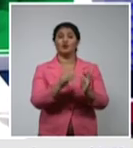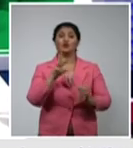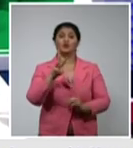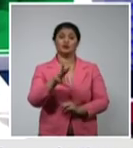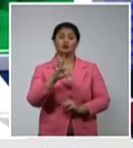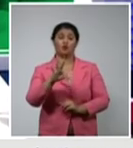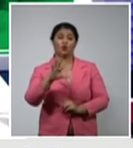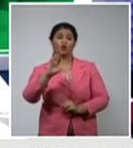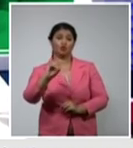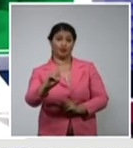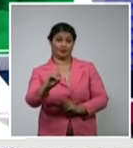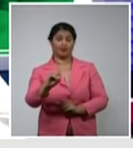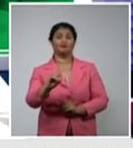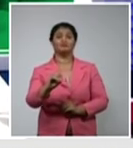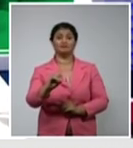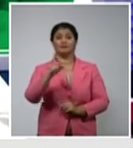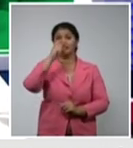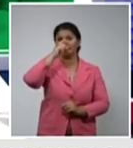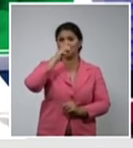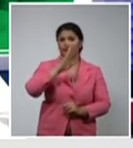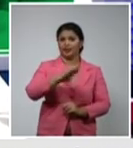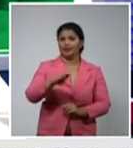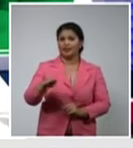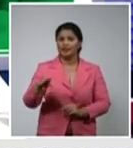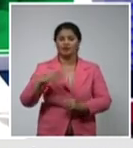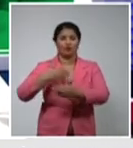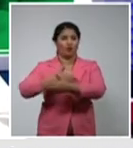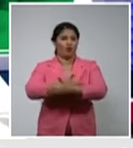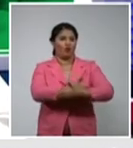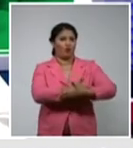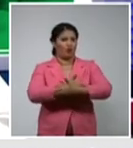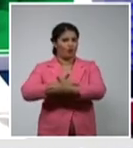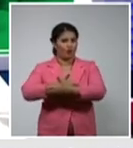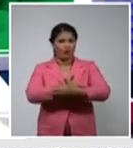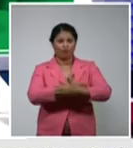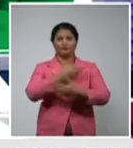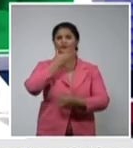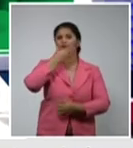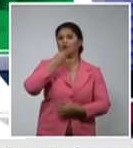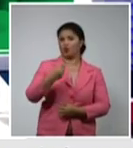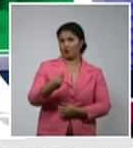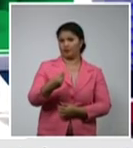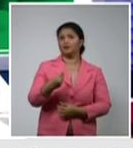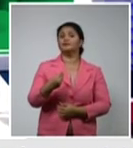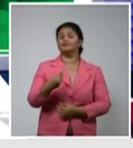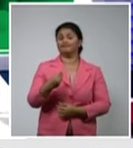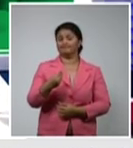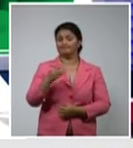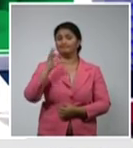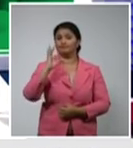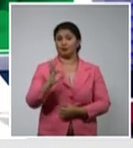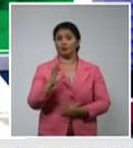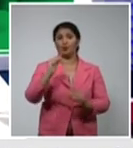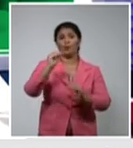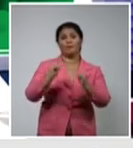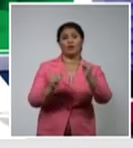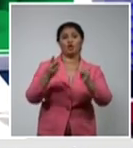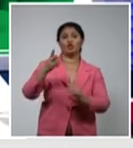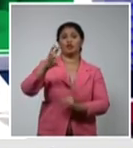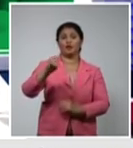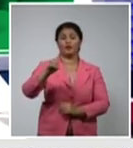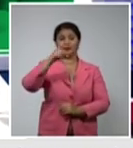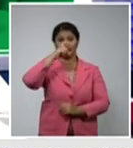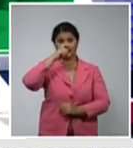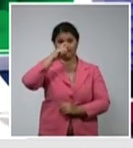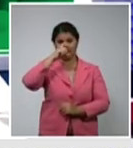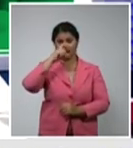6.980 niños jóvenes que han sido diagnosticados en edades pediátricas desde el inicio de la pandemia